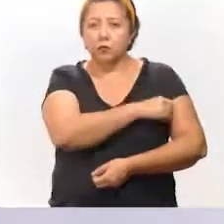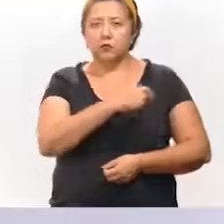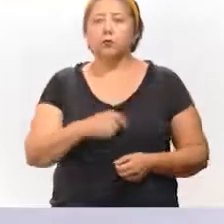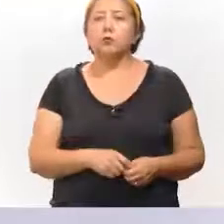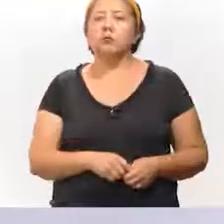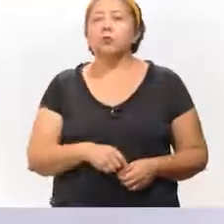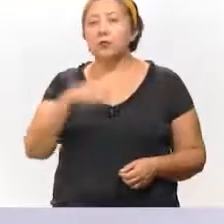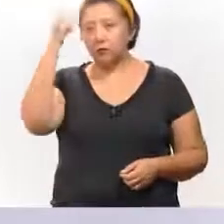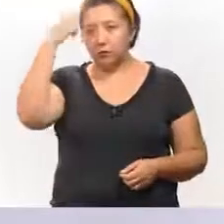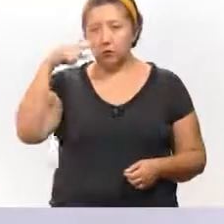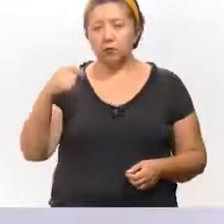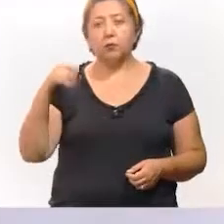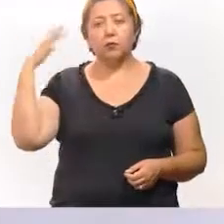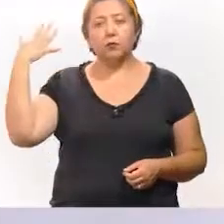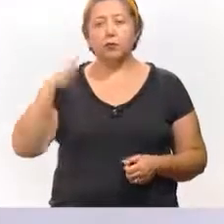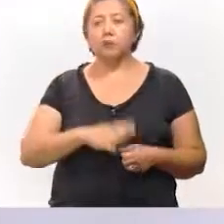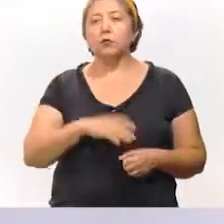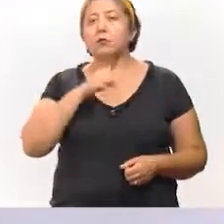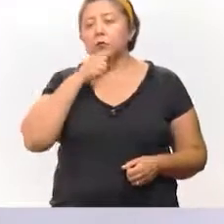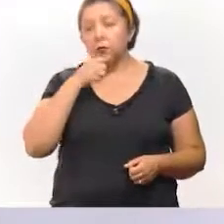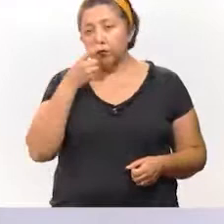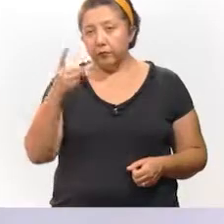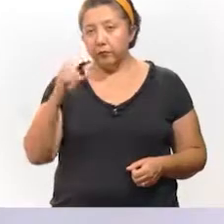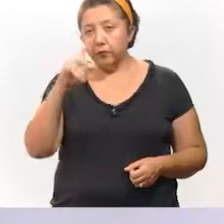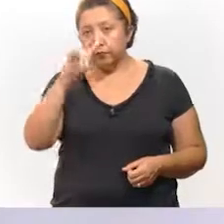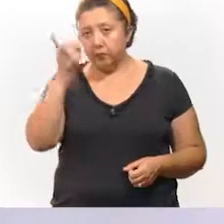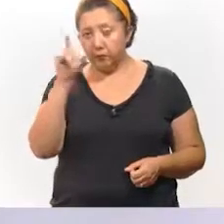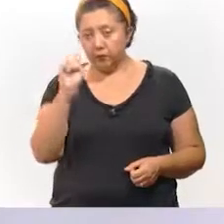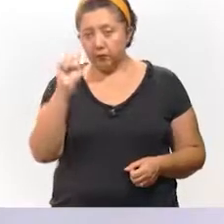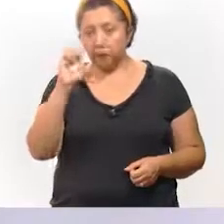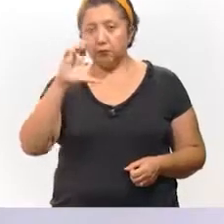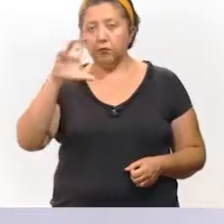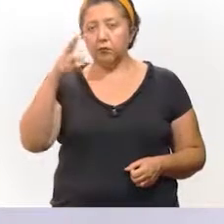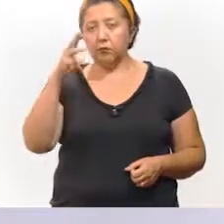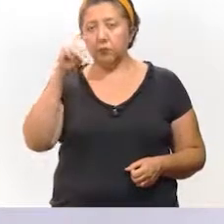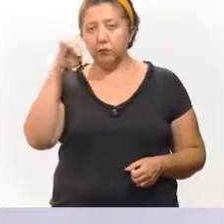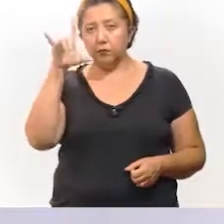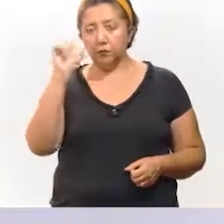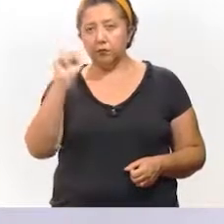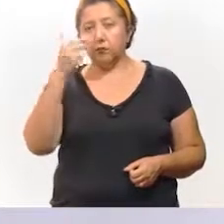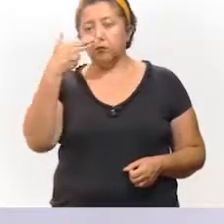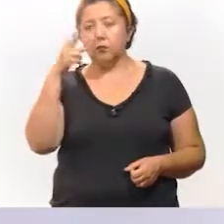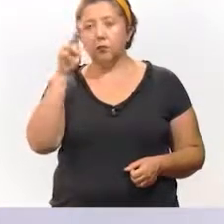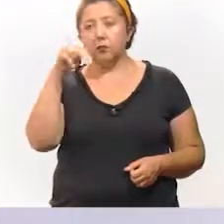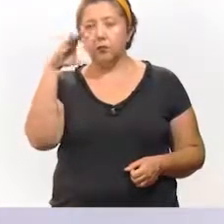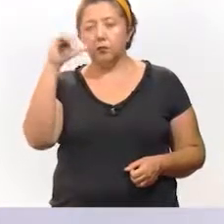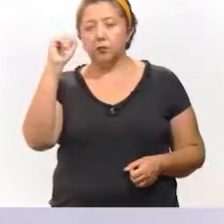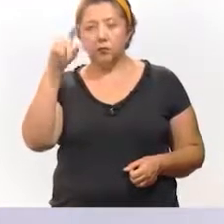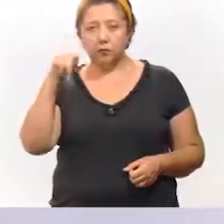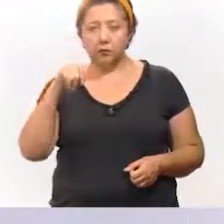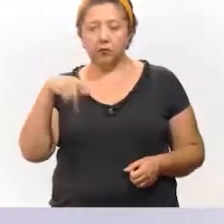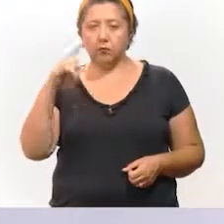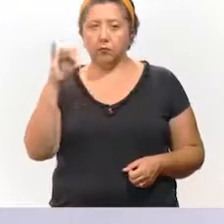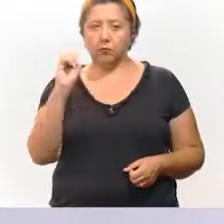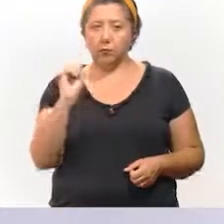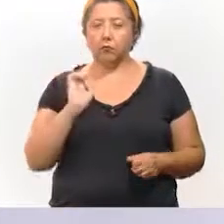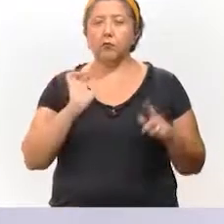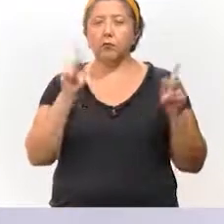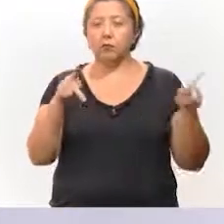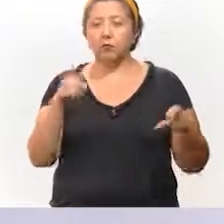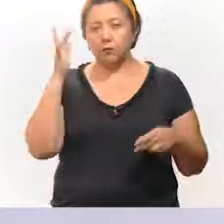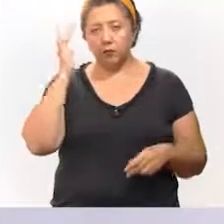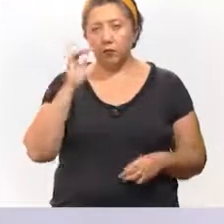fueron destinadas a adultos mayores de Acanqué, Aquil, Buxots, Chichimilá, Espita, Junucmá, Canacín, Peto, Progreso,